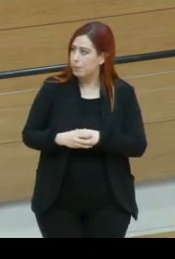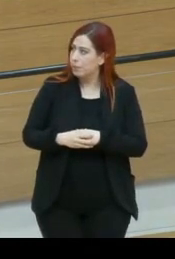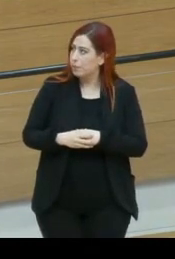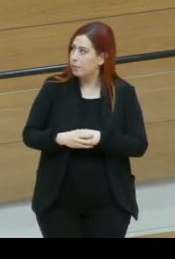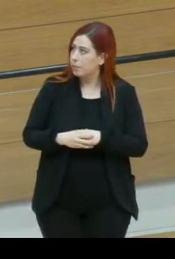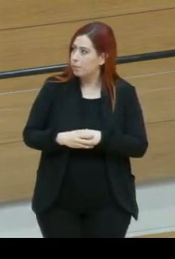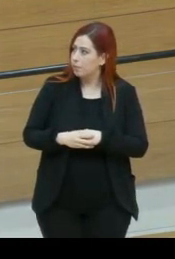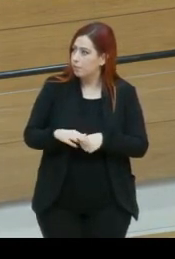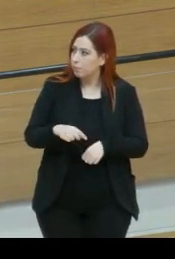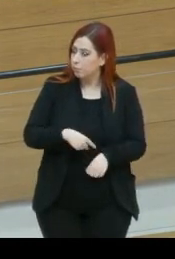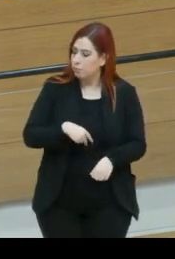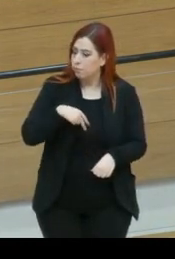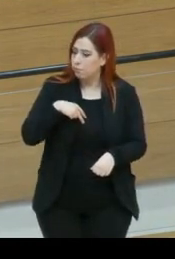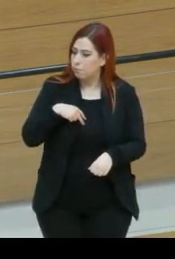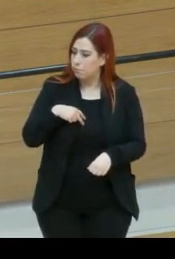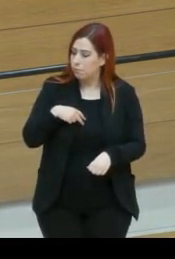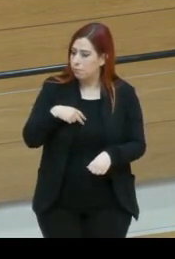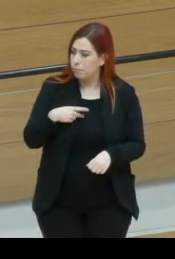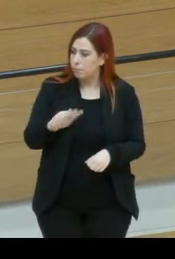Realmente,